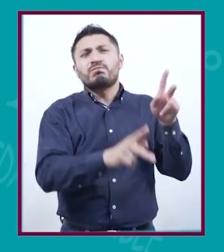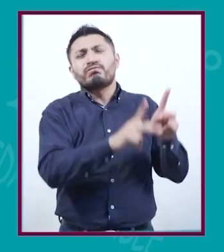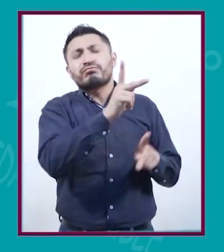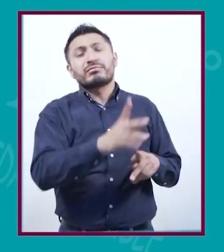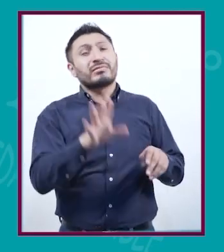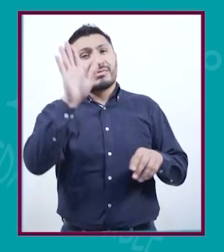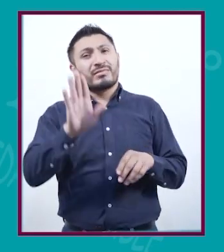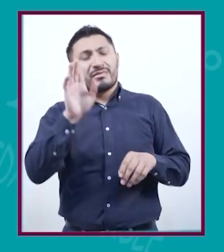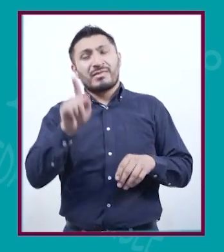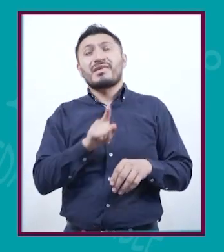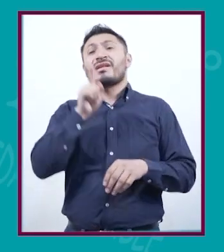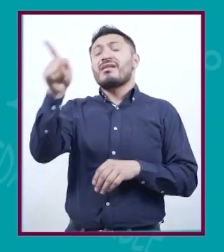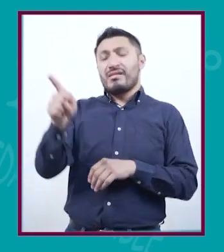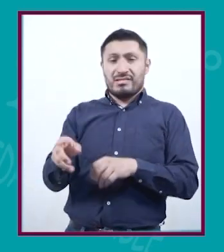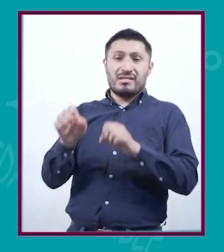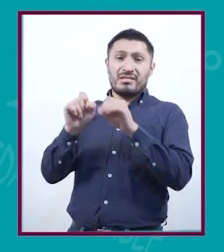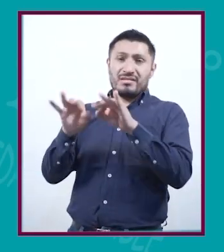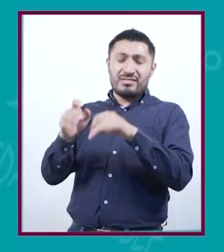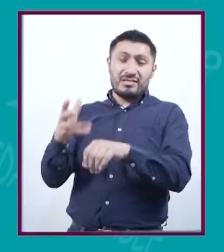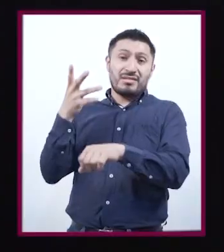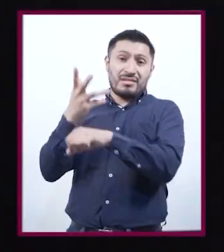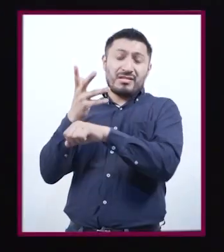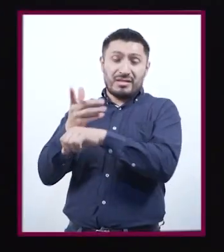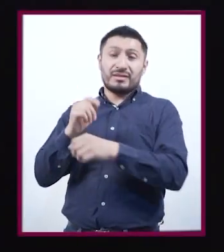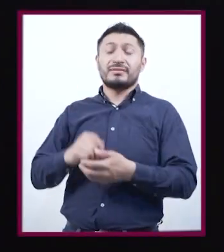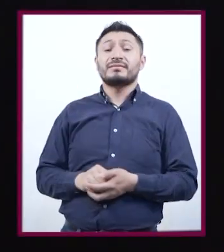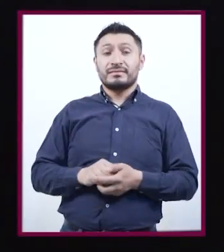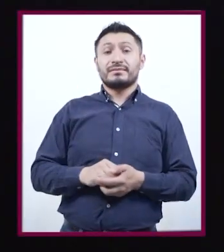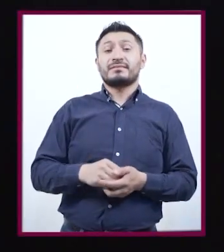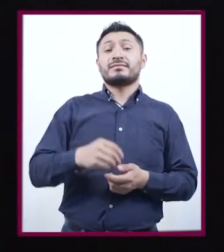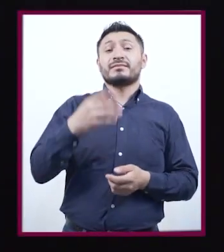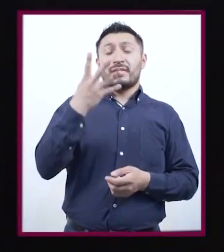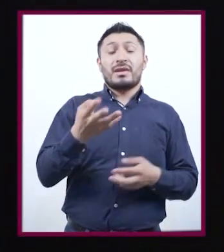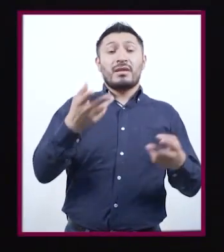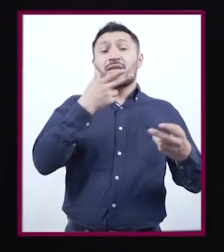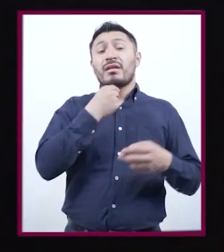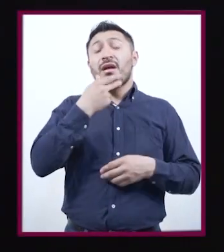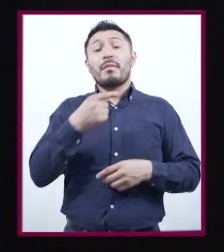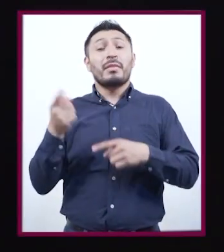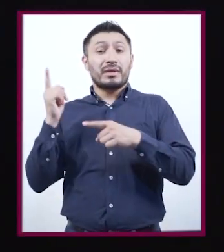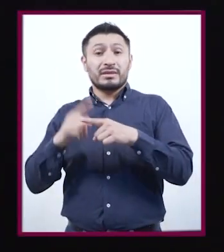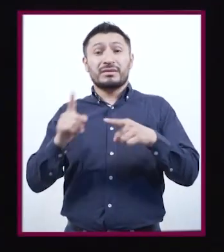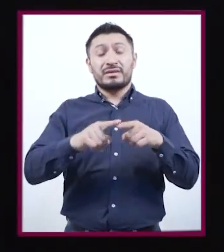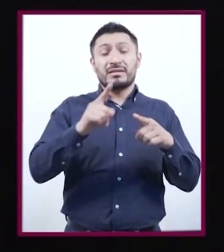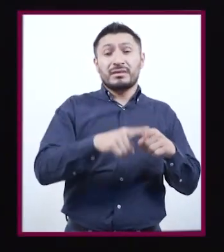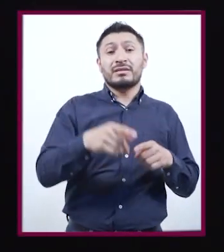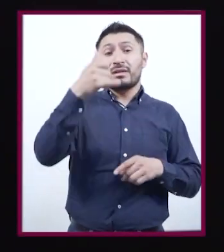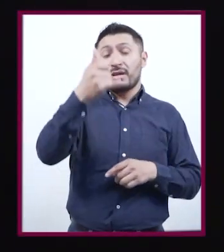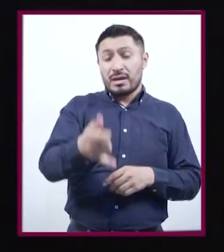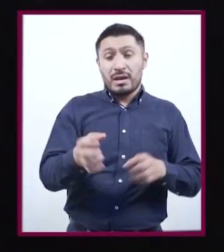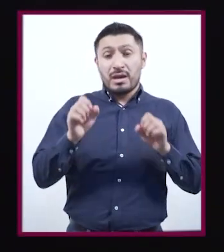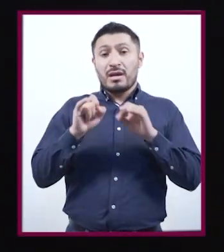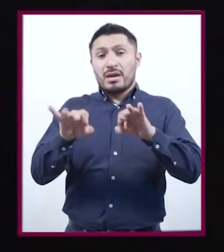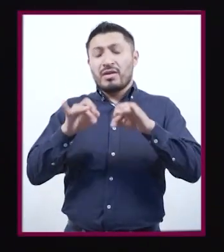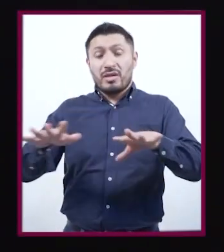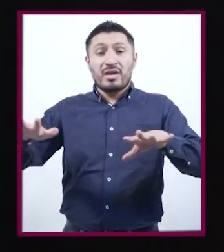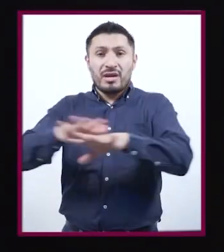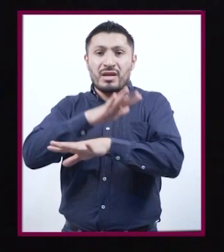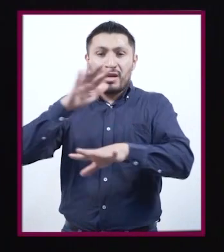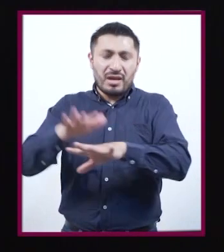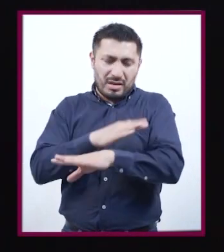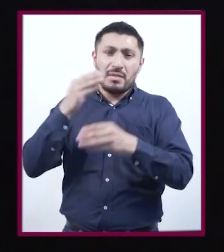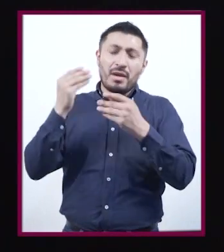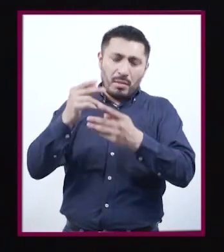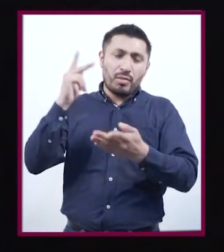lo que se dedujo que venía de la Embajada norteamericana. Habían estado 4 embajadores distintos y el despacho había sido